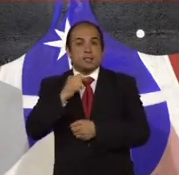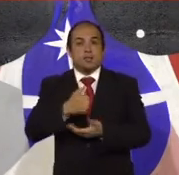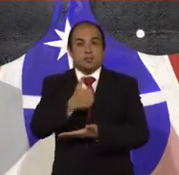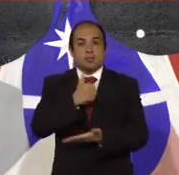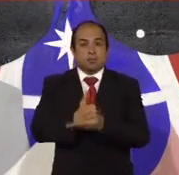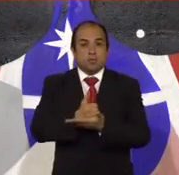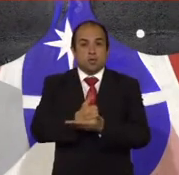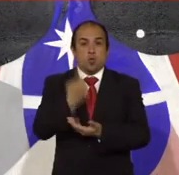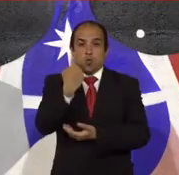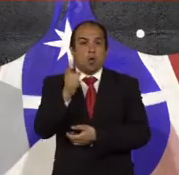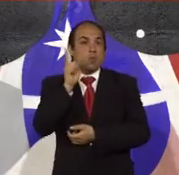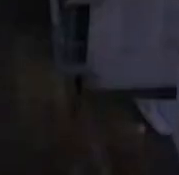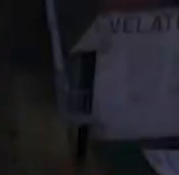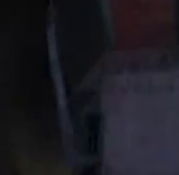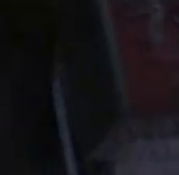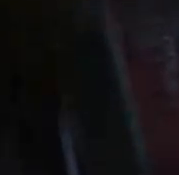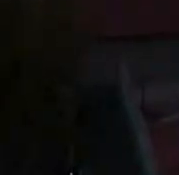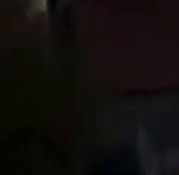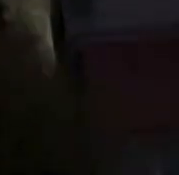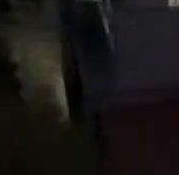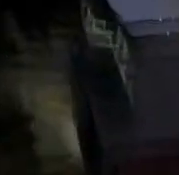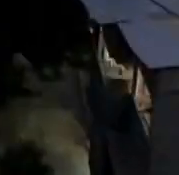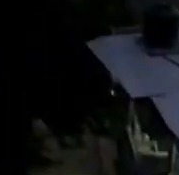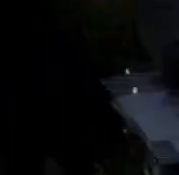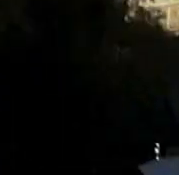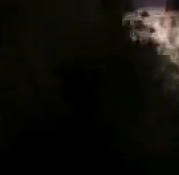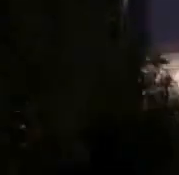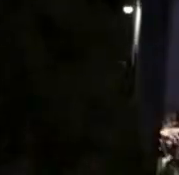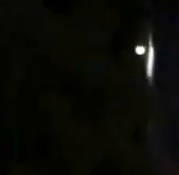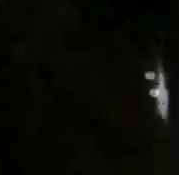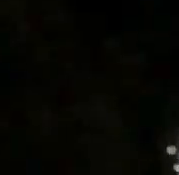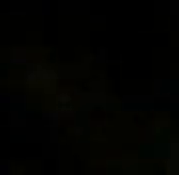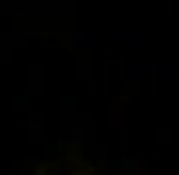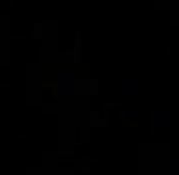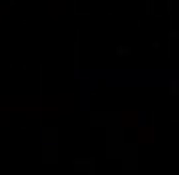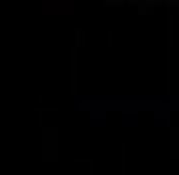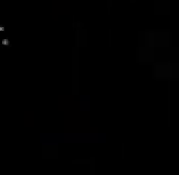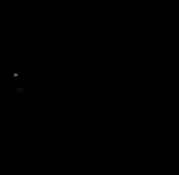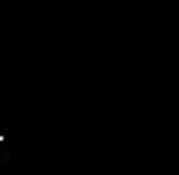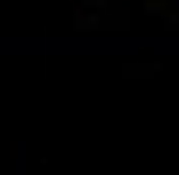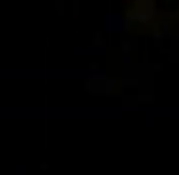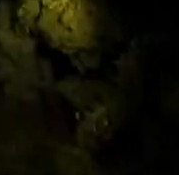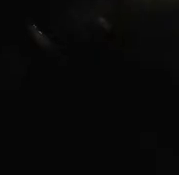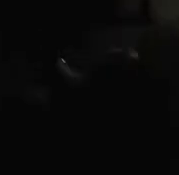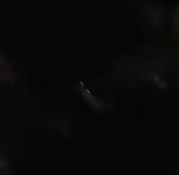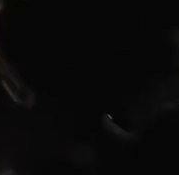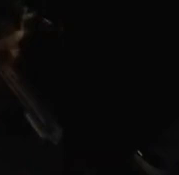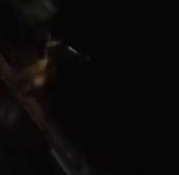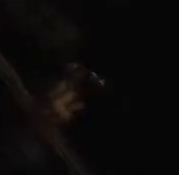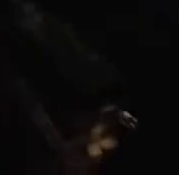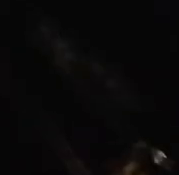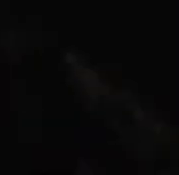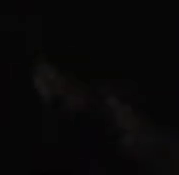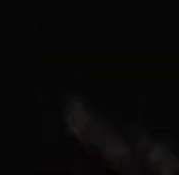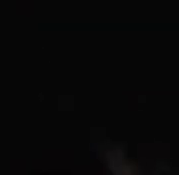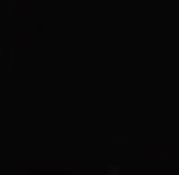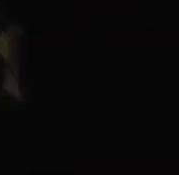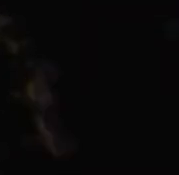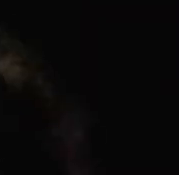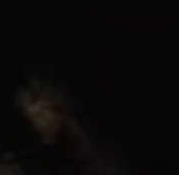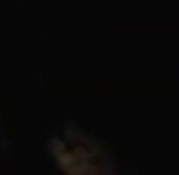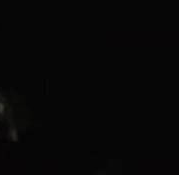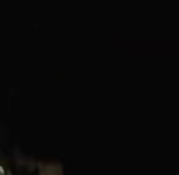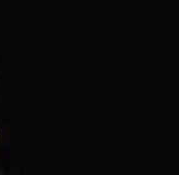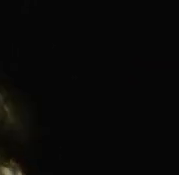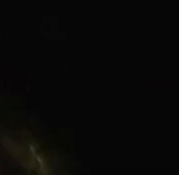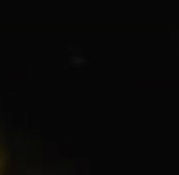una mujer o una niña se siente seguras caminando en la calle, cualquiera se puede sentir seguro. ¿Y cómo los estamos